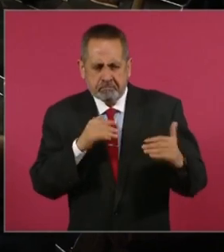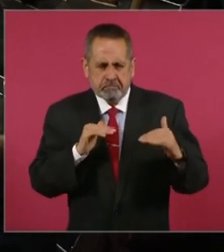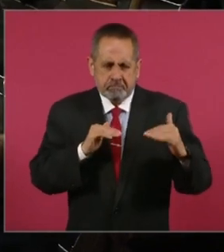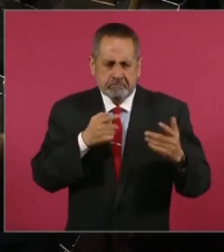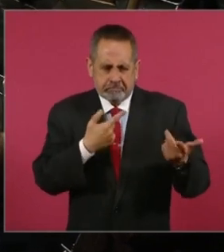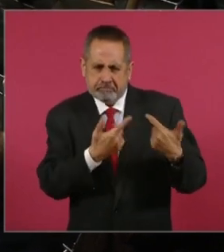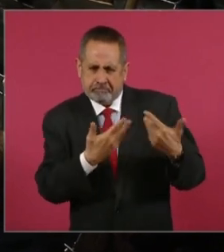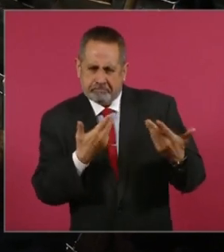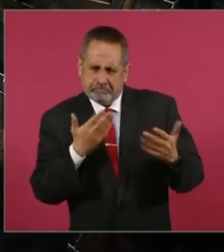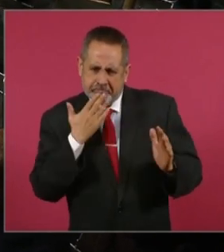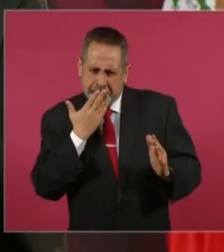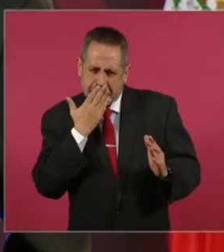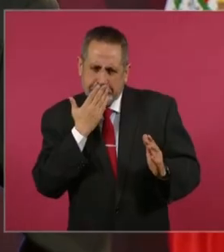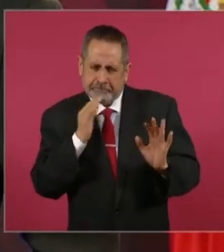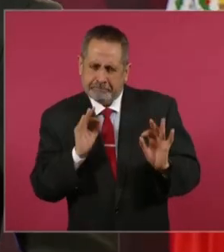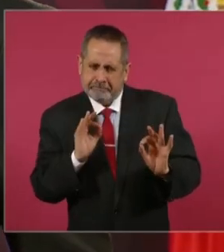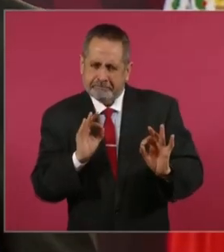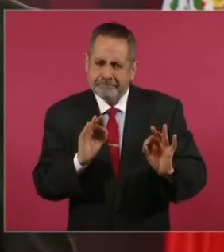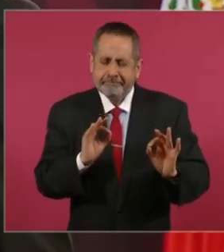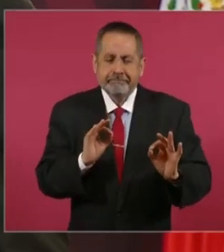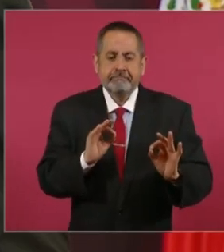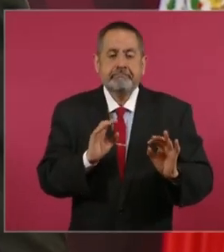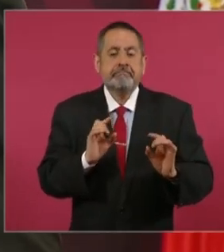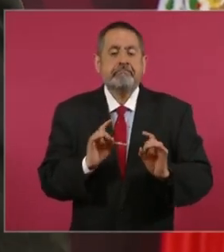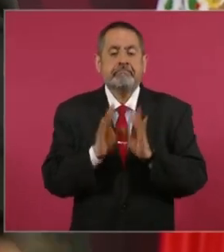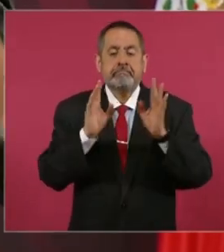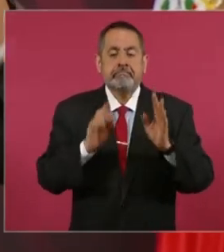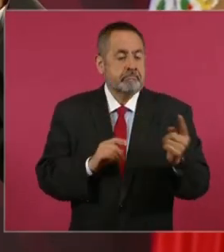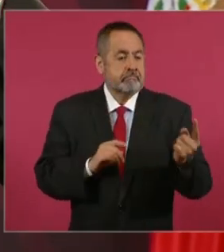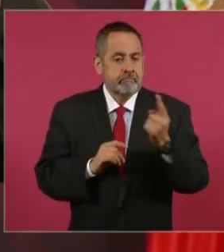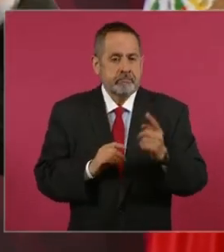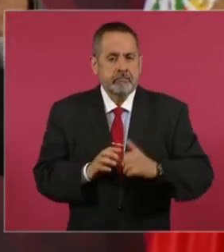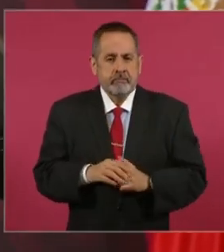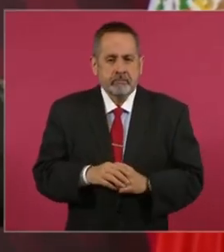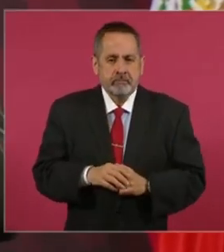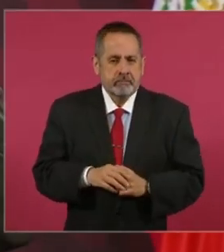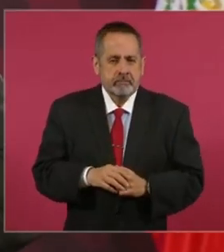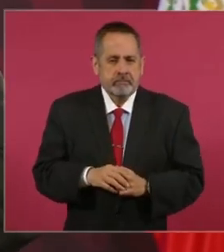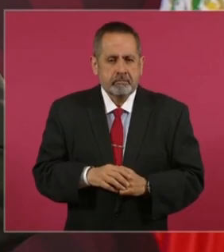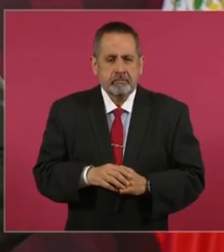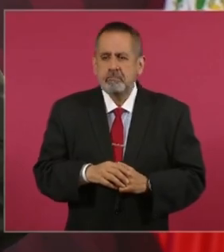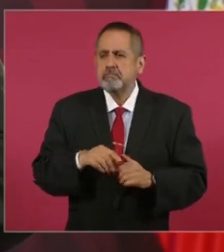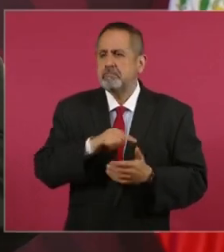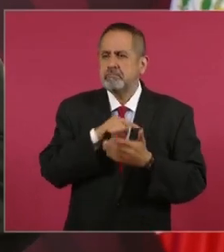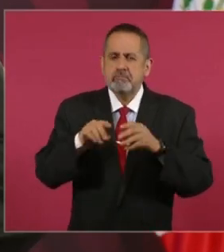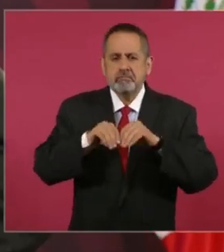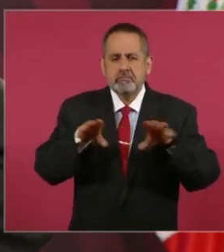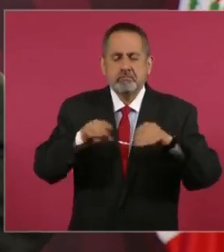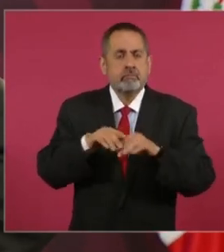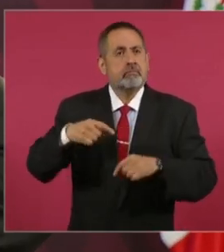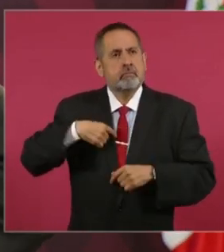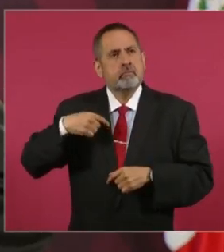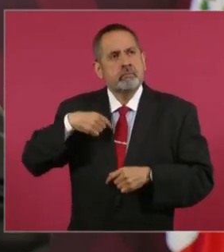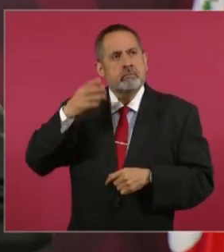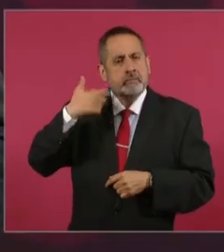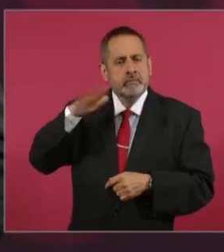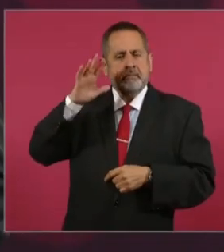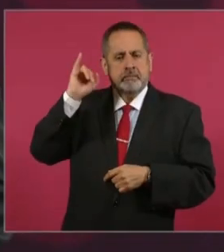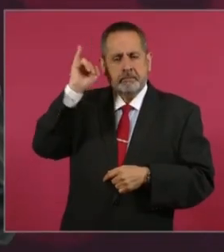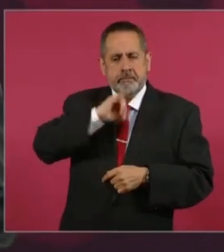y estaban abriendo espacios, era yo jefe de gobierno,